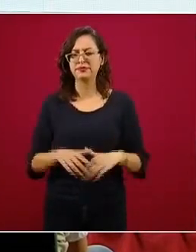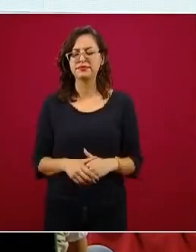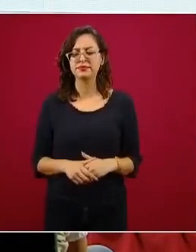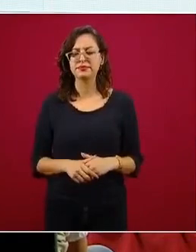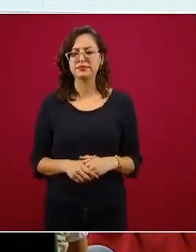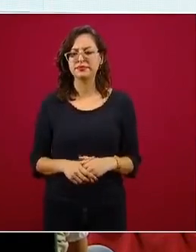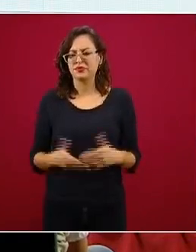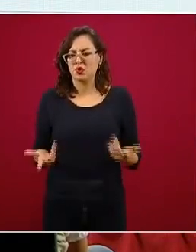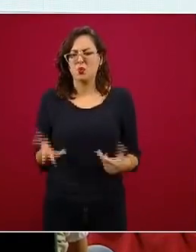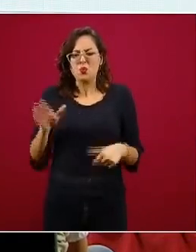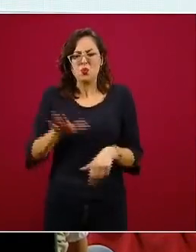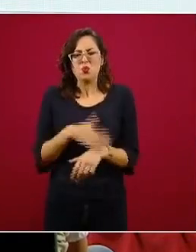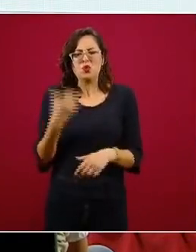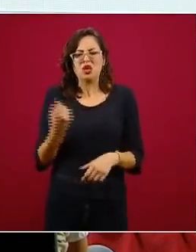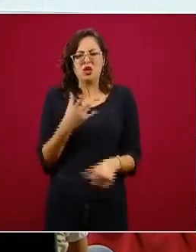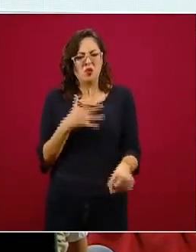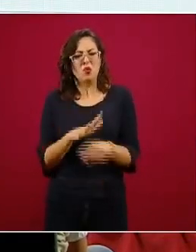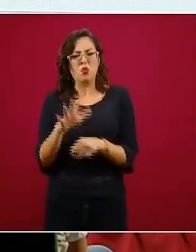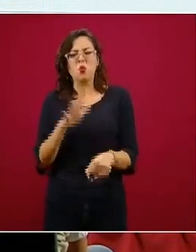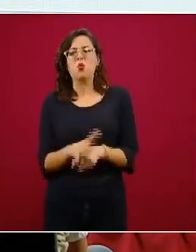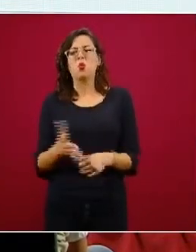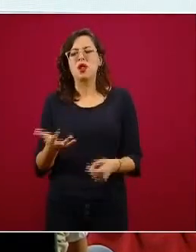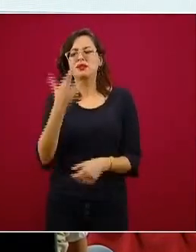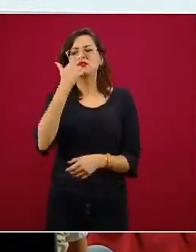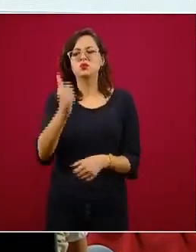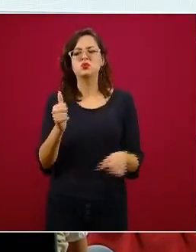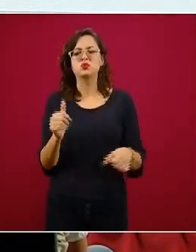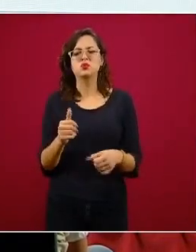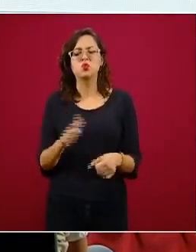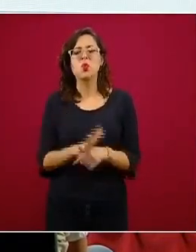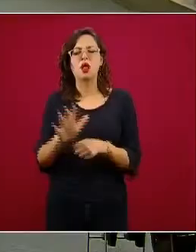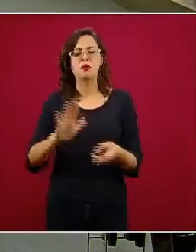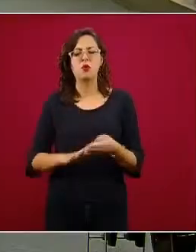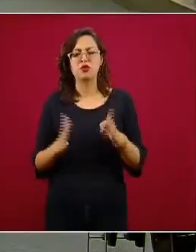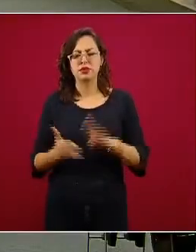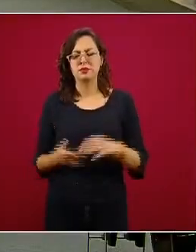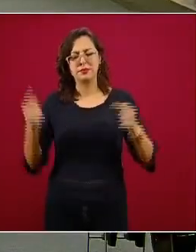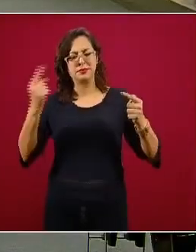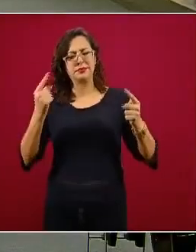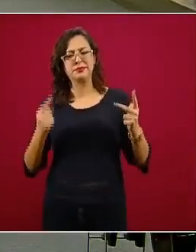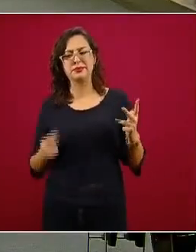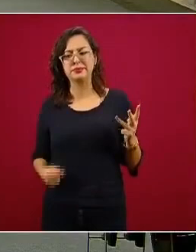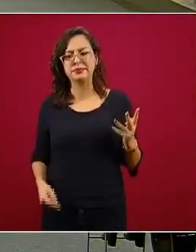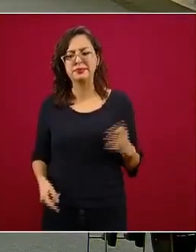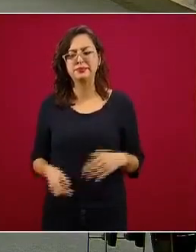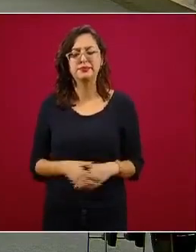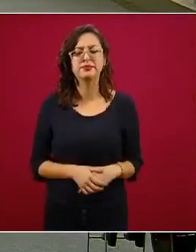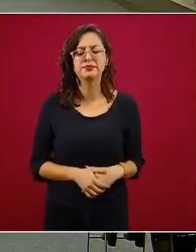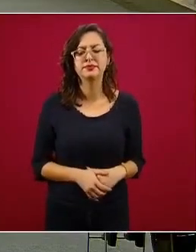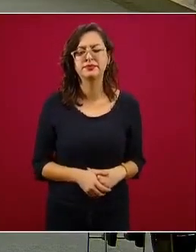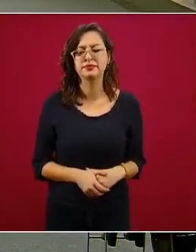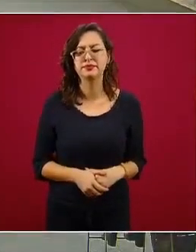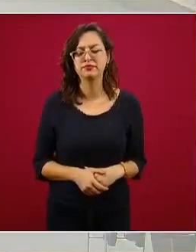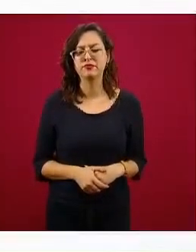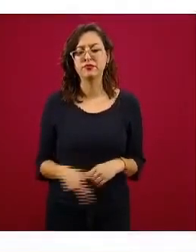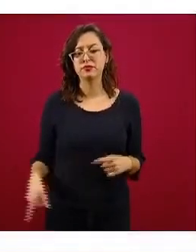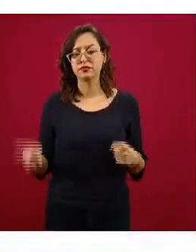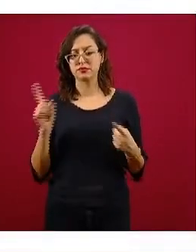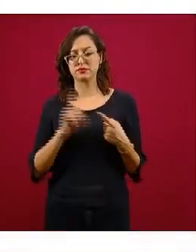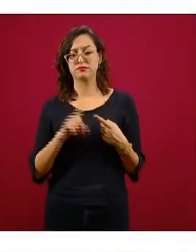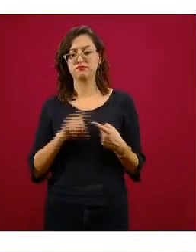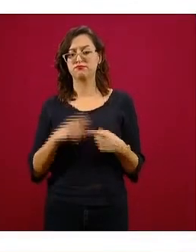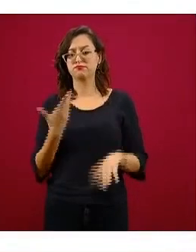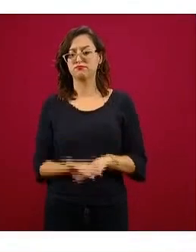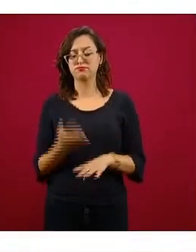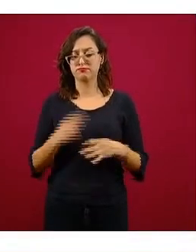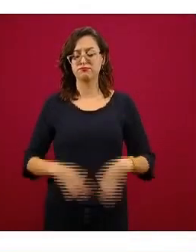¿de dónde sale? ¿Cuál es la motivación de hacer este abordaje? Y son estos puntos. Uno es que es muy importante, que